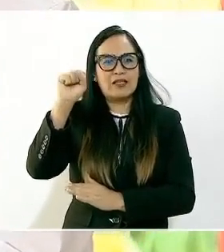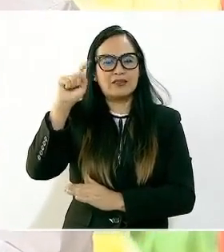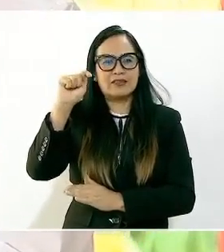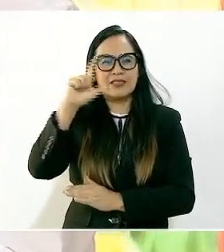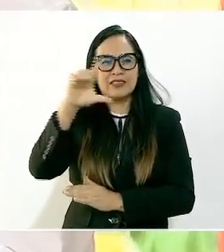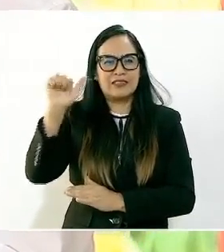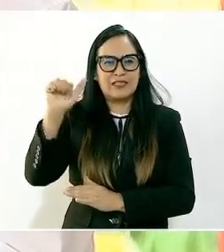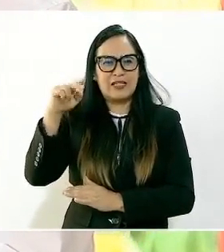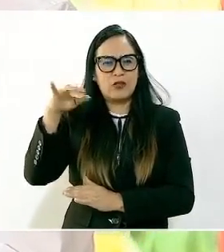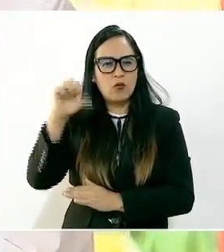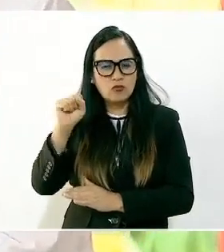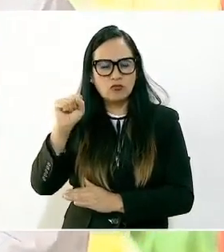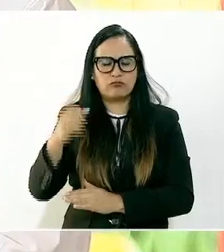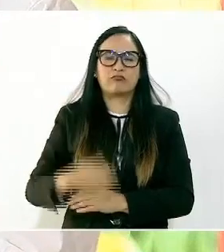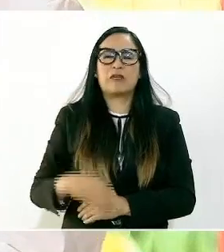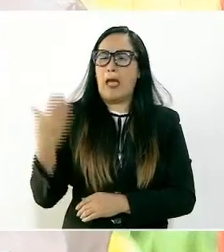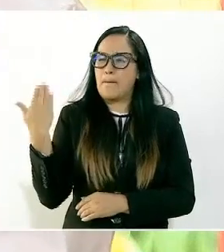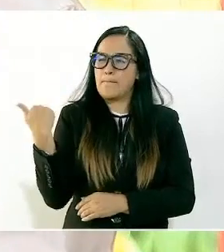como la recién